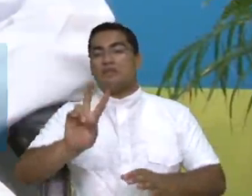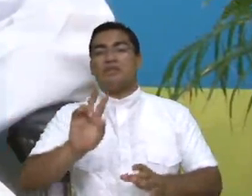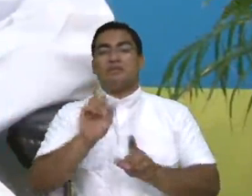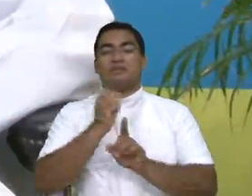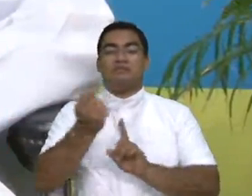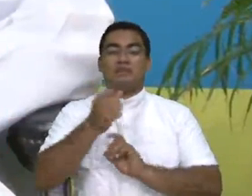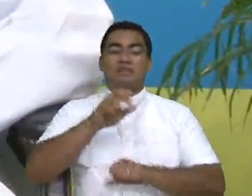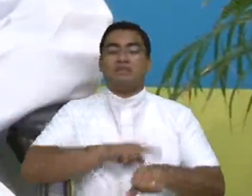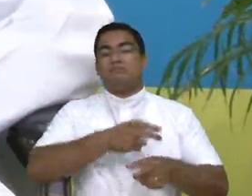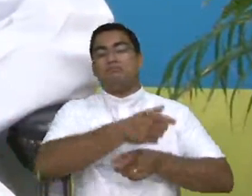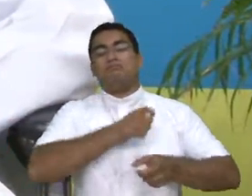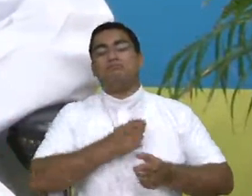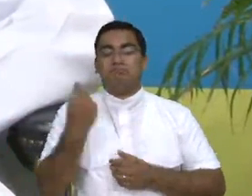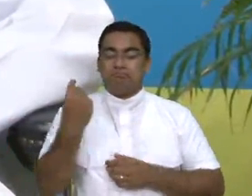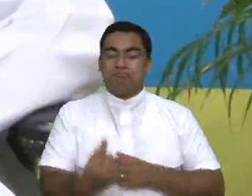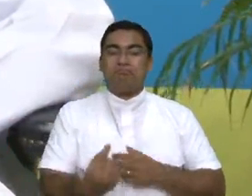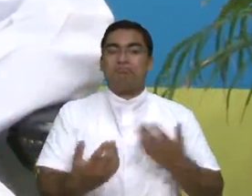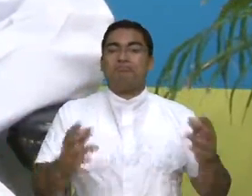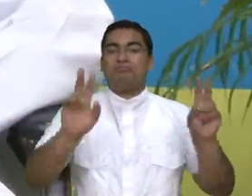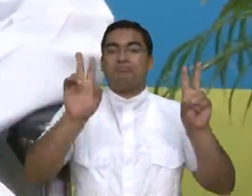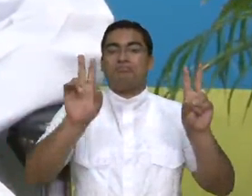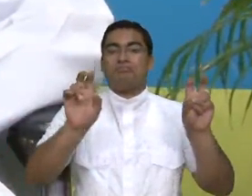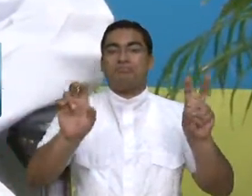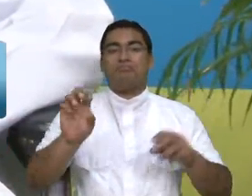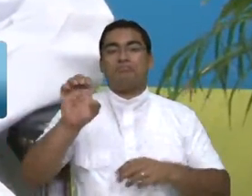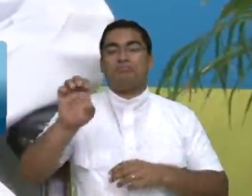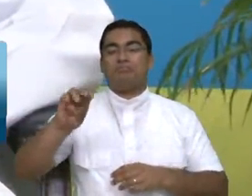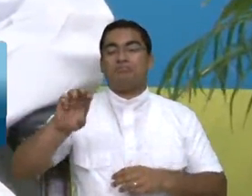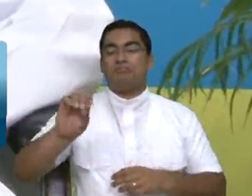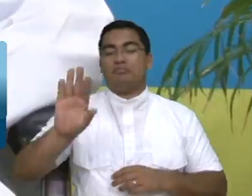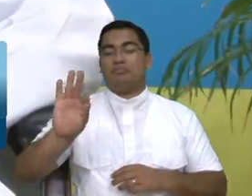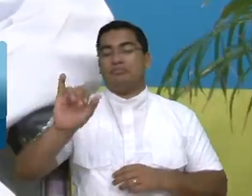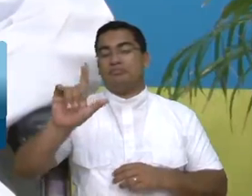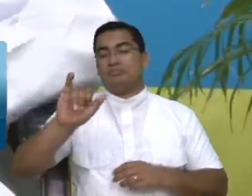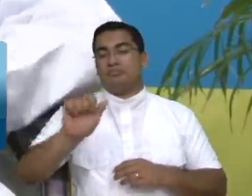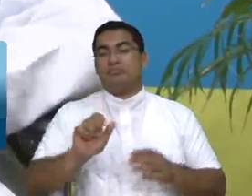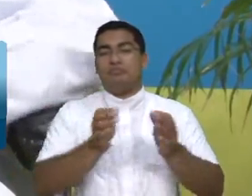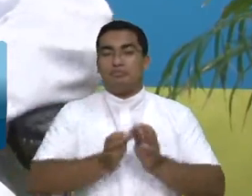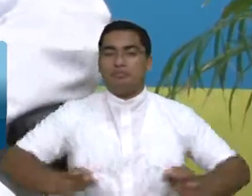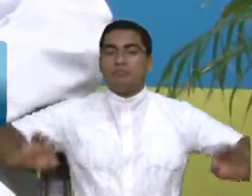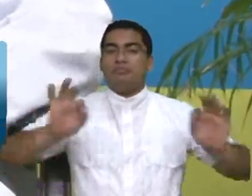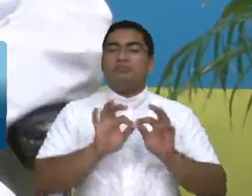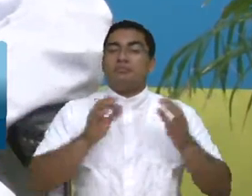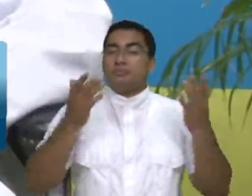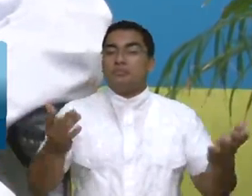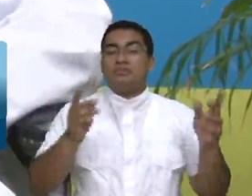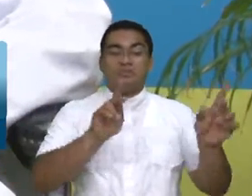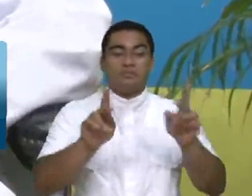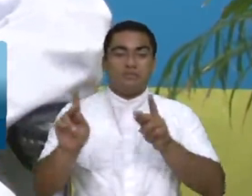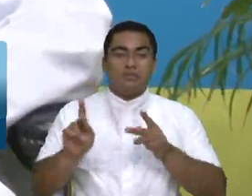hecho. El tema de la hemofilia, pues también es muy importante, interesante para de conocimiento no solamente